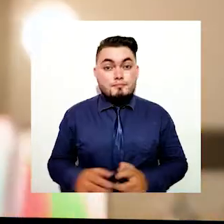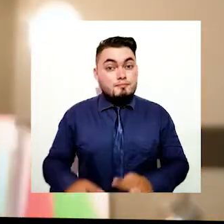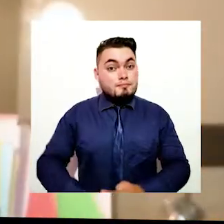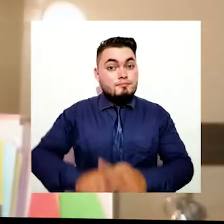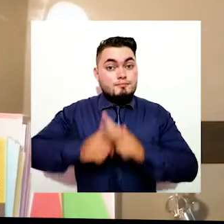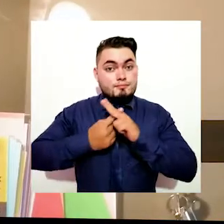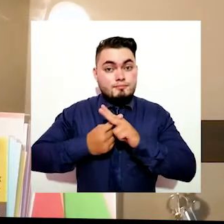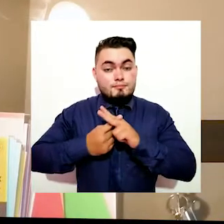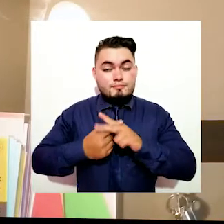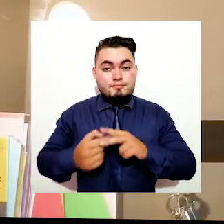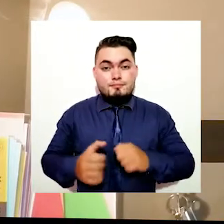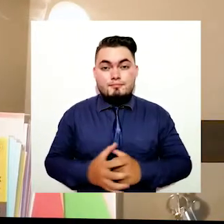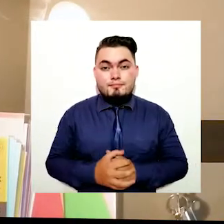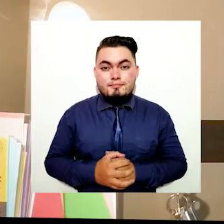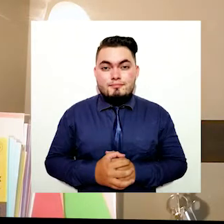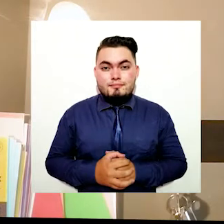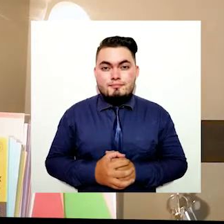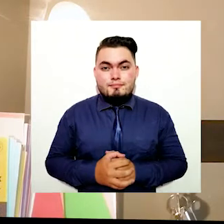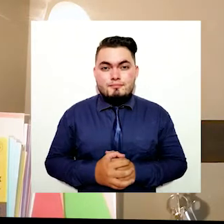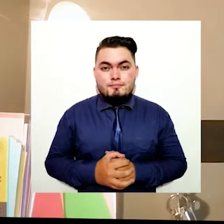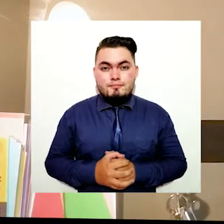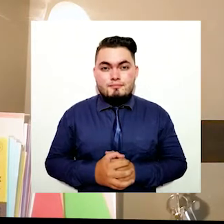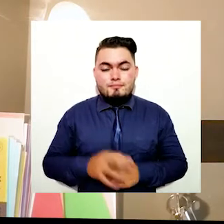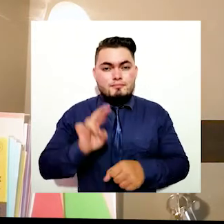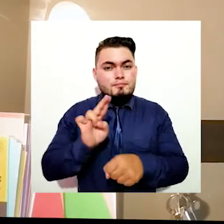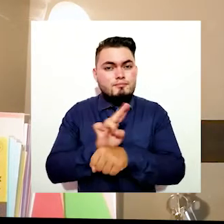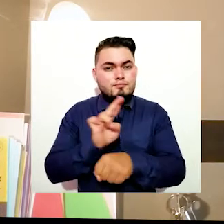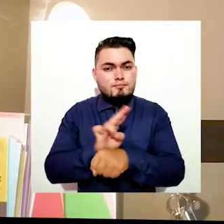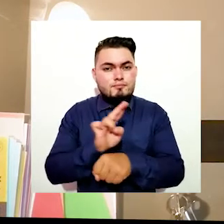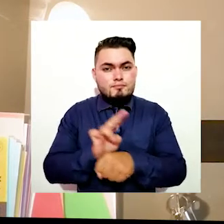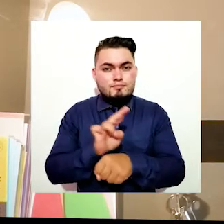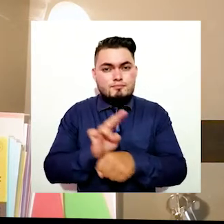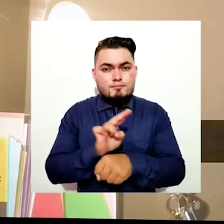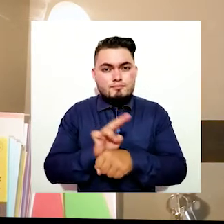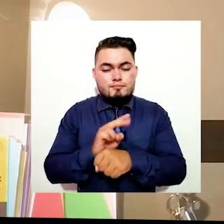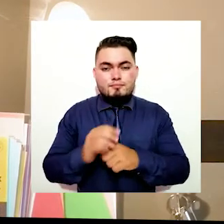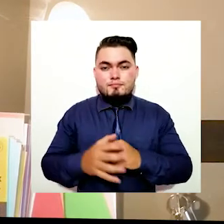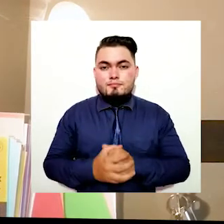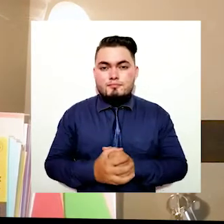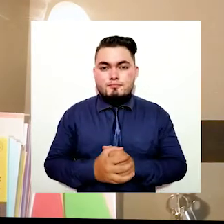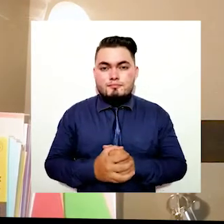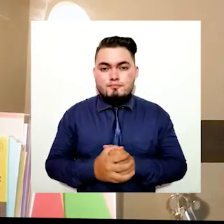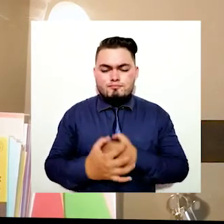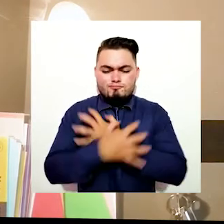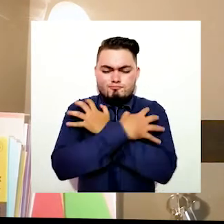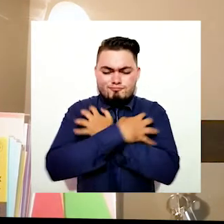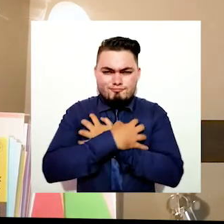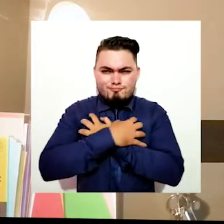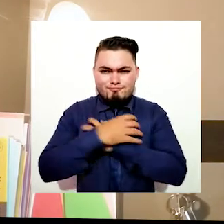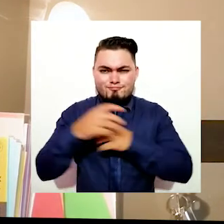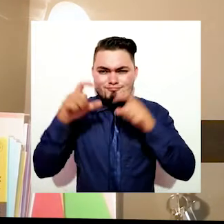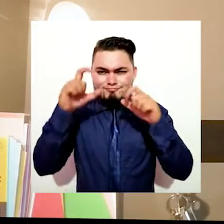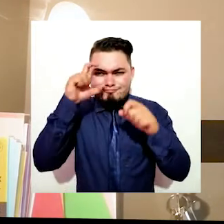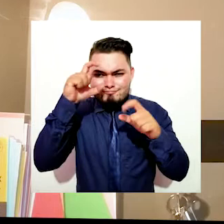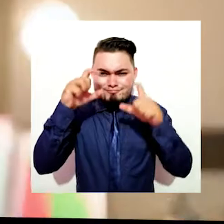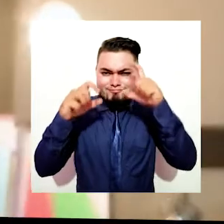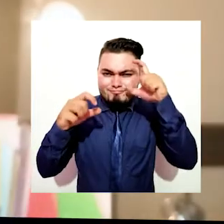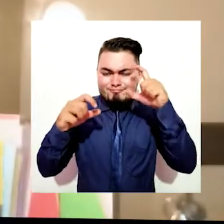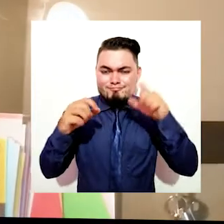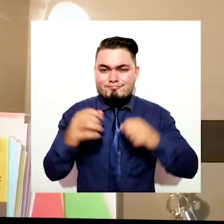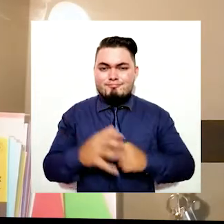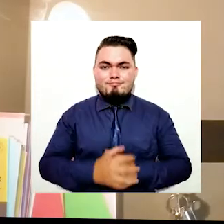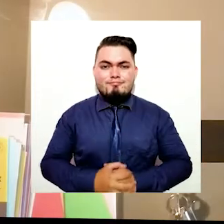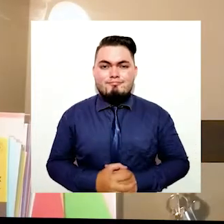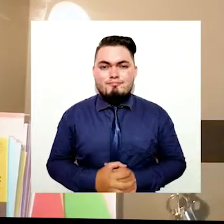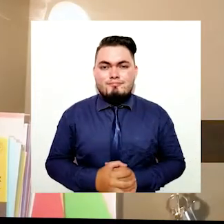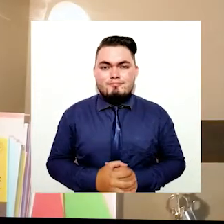Para comenzar nuestro taller, vamos a utilizar los siguientes materiales en el rostro de un oso panda. En